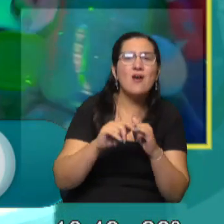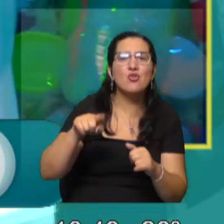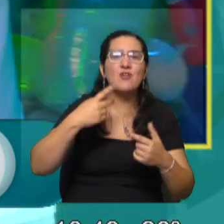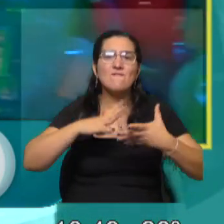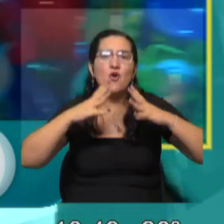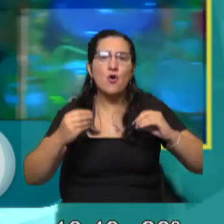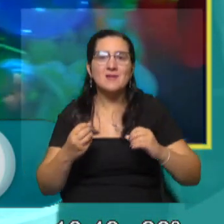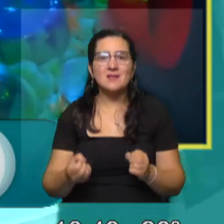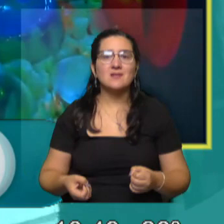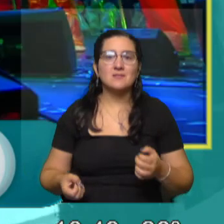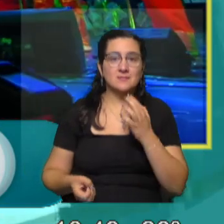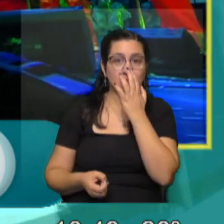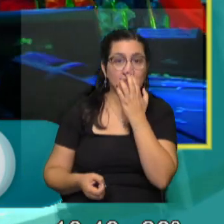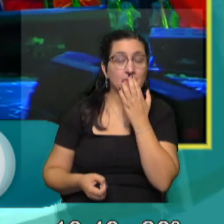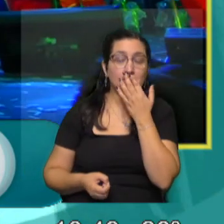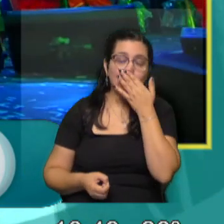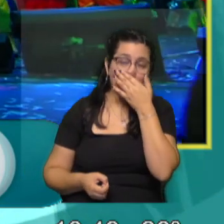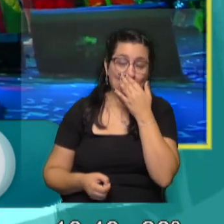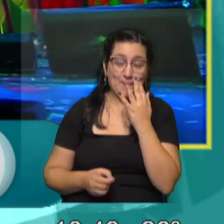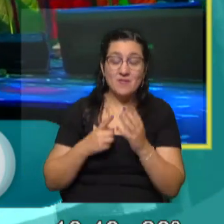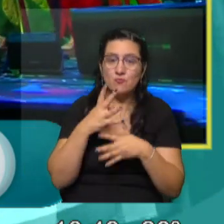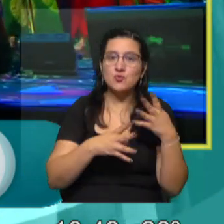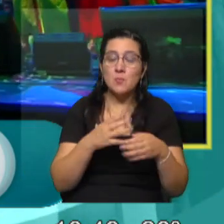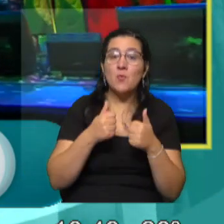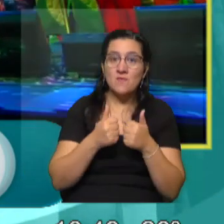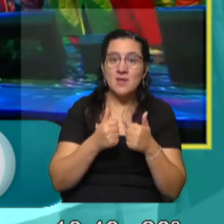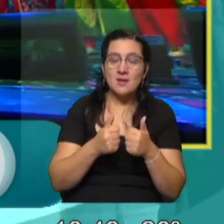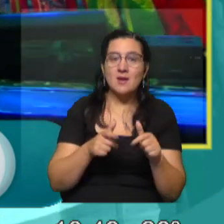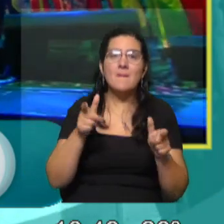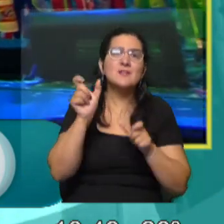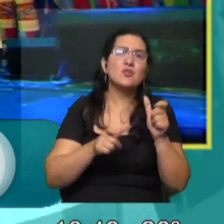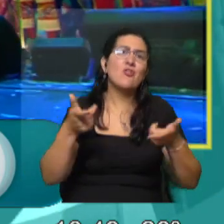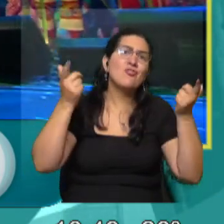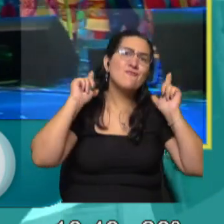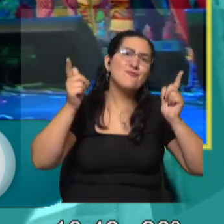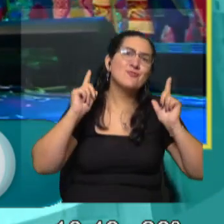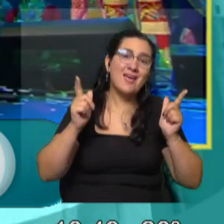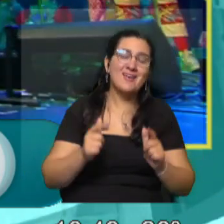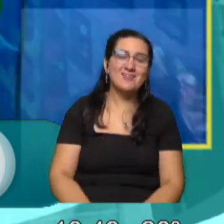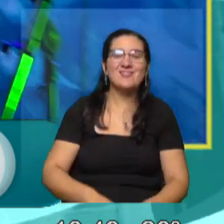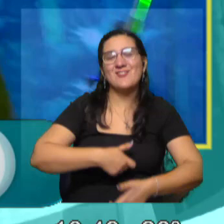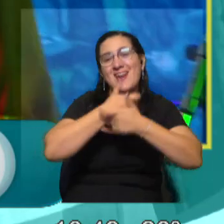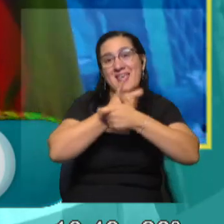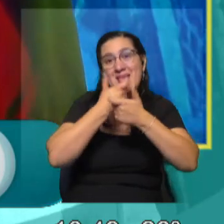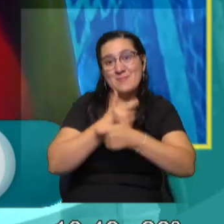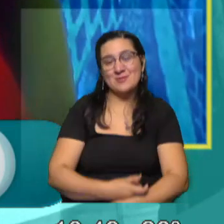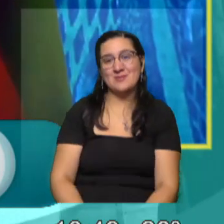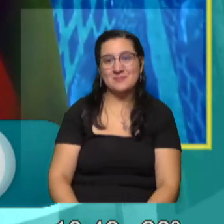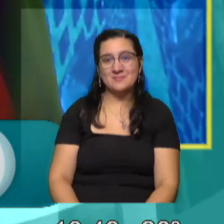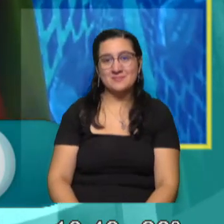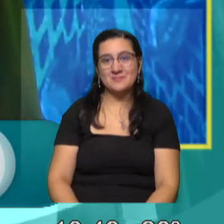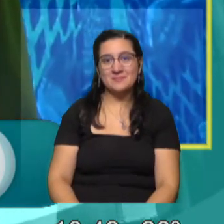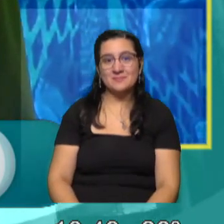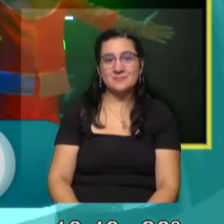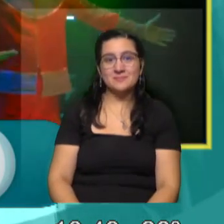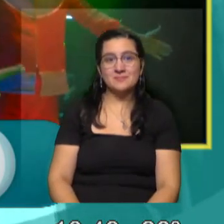que se soltaron un poco y funcionó muy bien. La gente lo disfrutó mucho, lo disfrutamos mucho todos, nos hicieron reír bastante. No podemos hablar